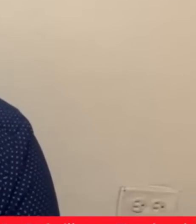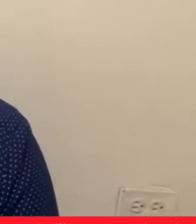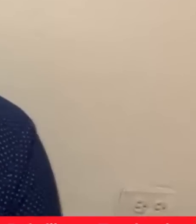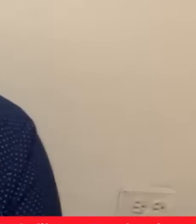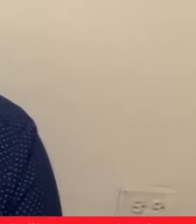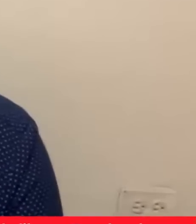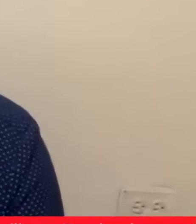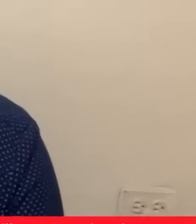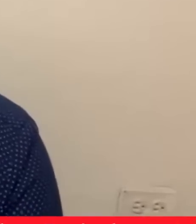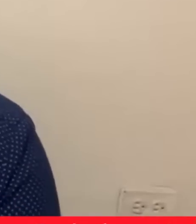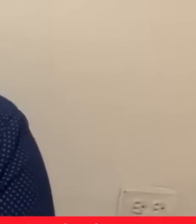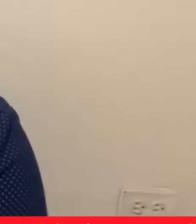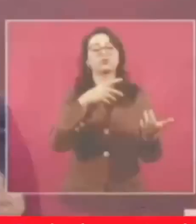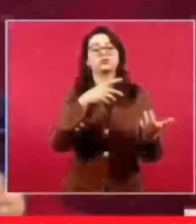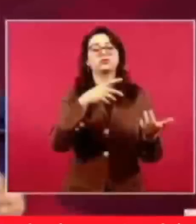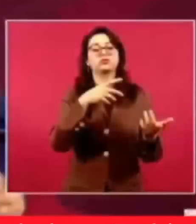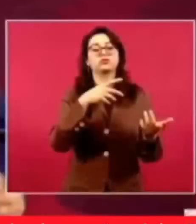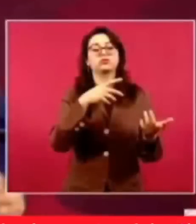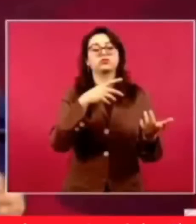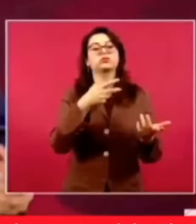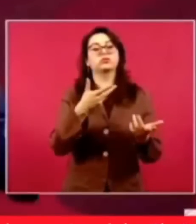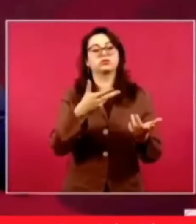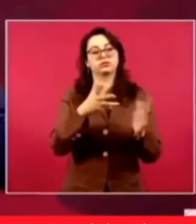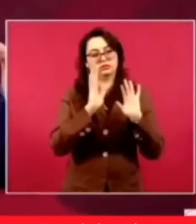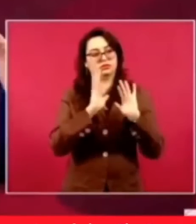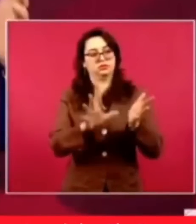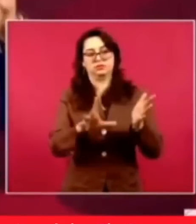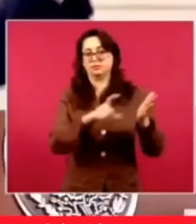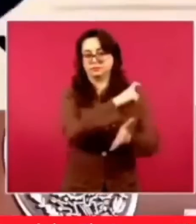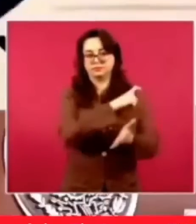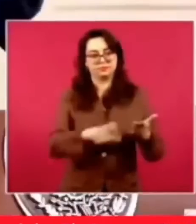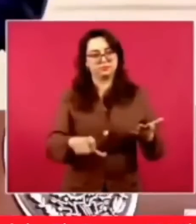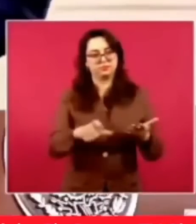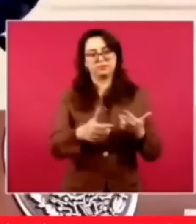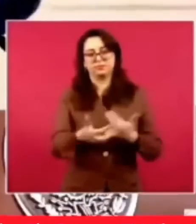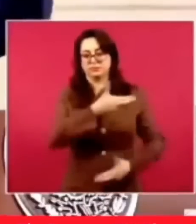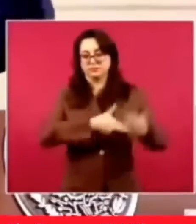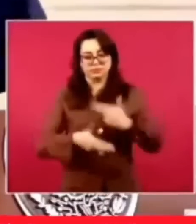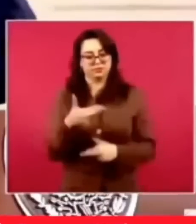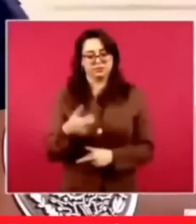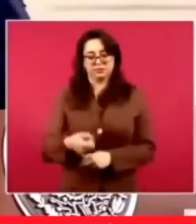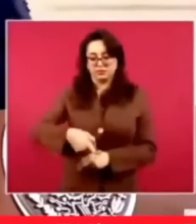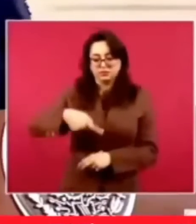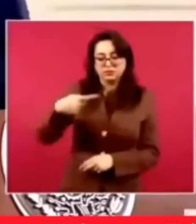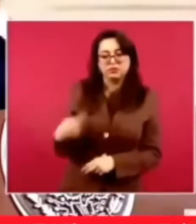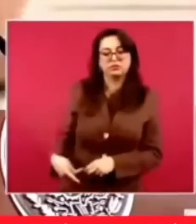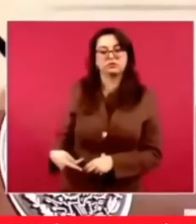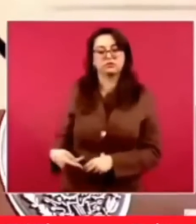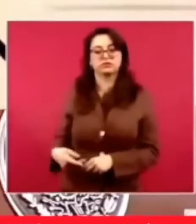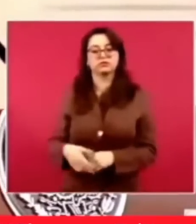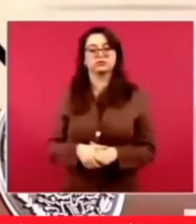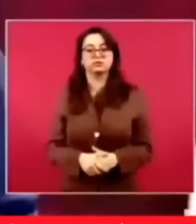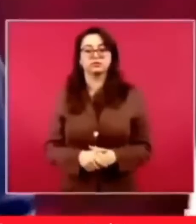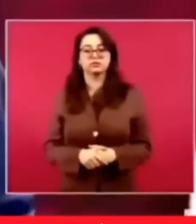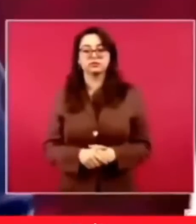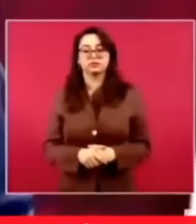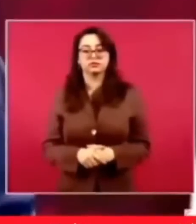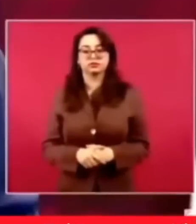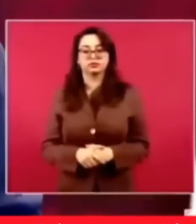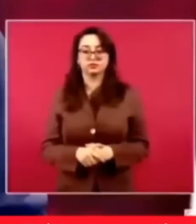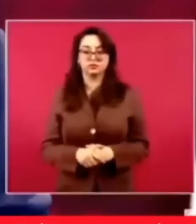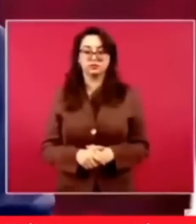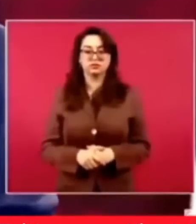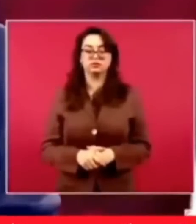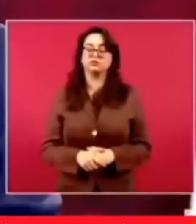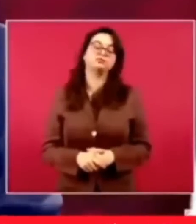Loretito. De ahí escuche. Pues con Cedillo comienza. Por eso cuando hablan de chatarras,